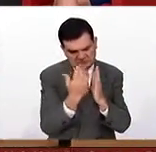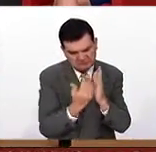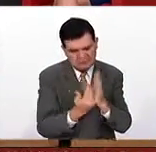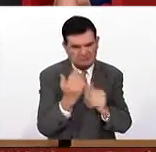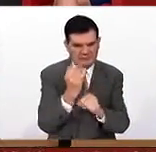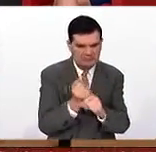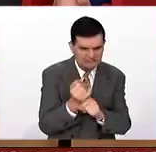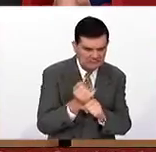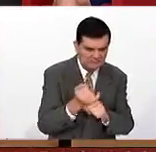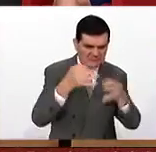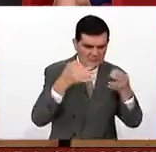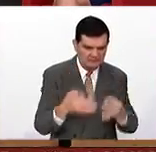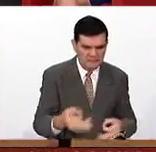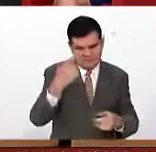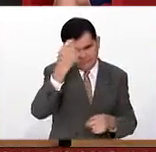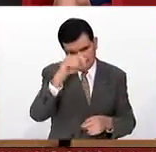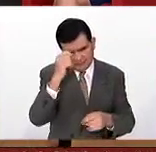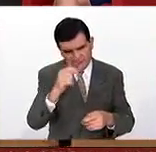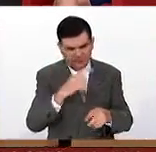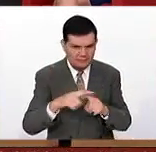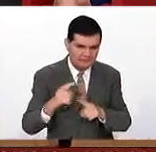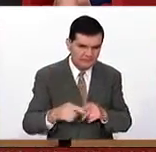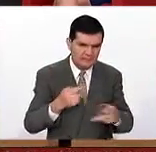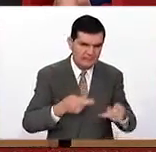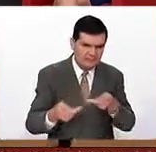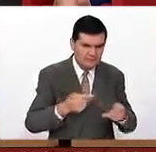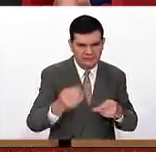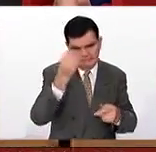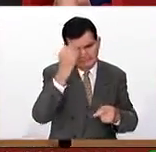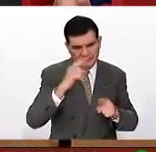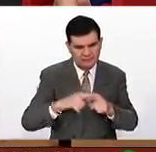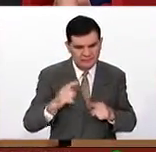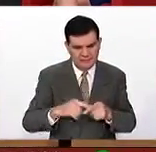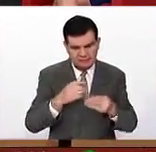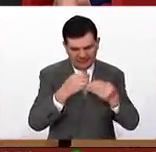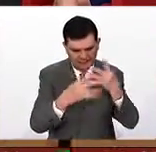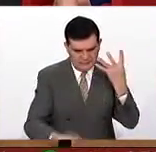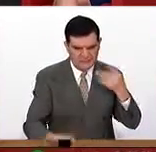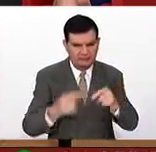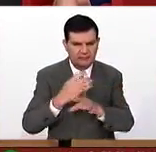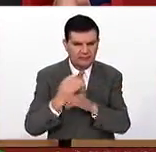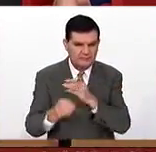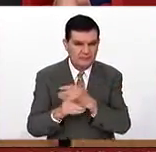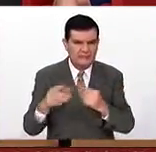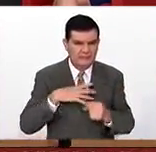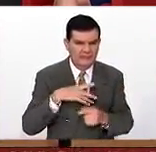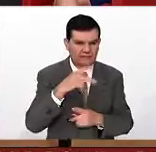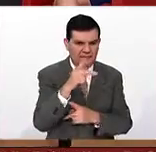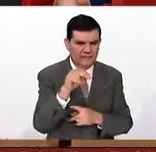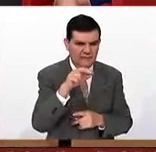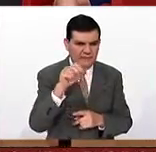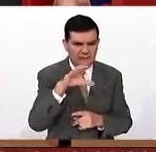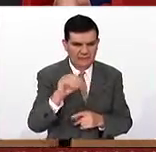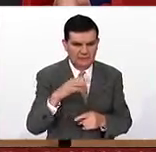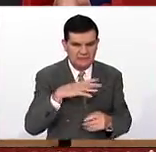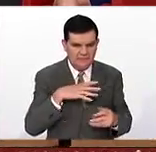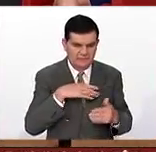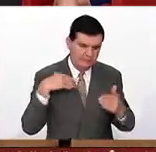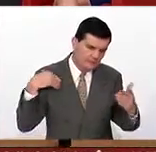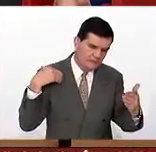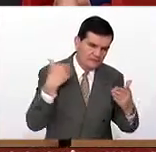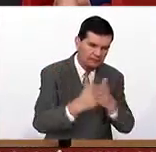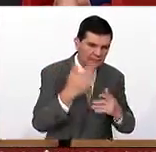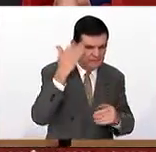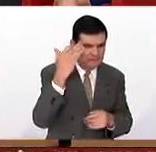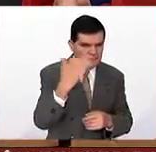estudios de calidad tecnologías domésticas el platillo sabio toda una serie de cosas que ha venido publicando profeco a lo largo de los años y que